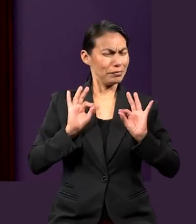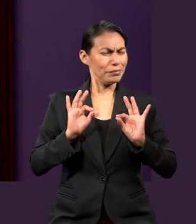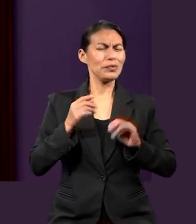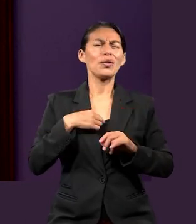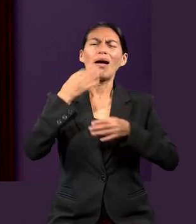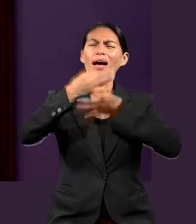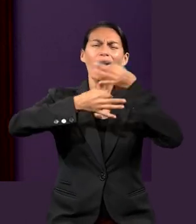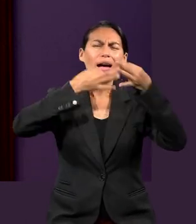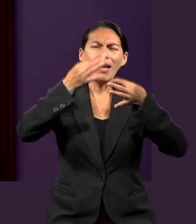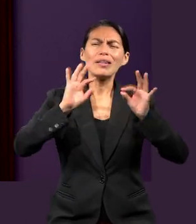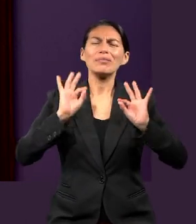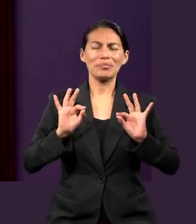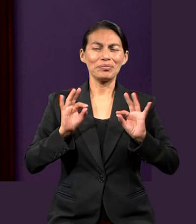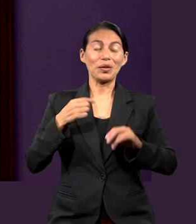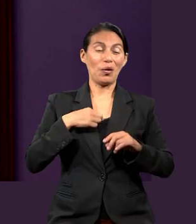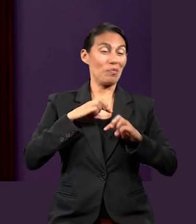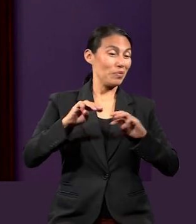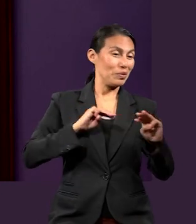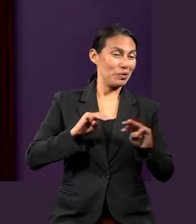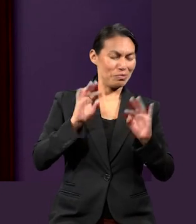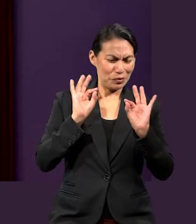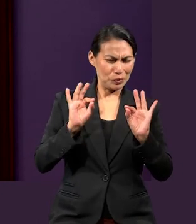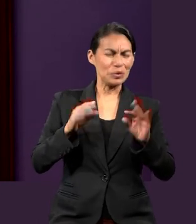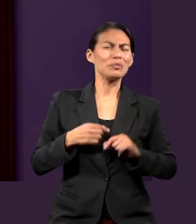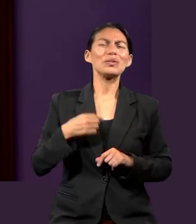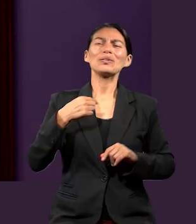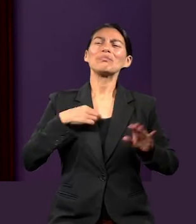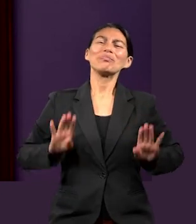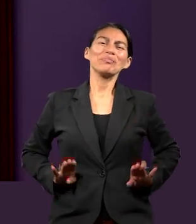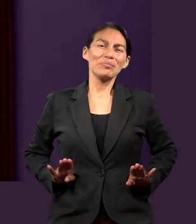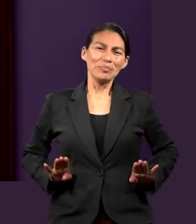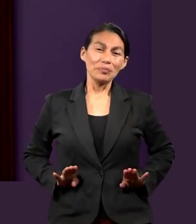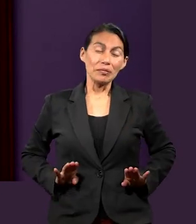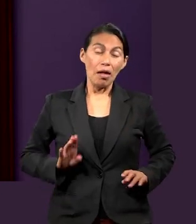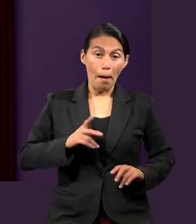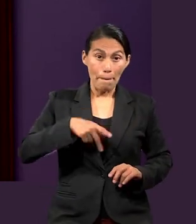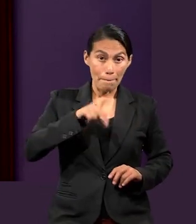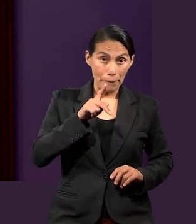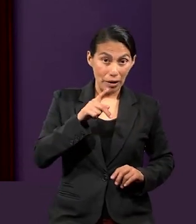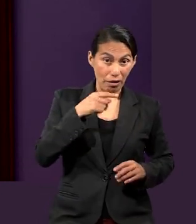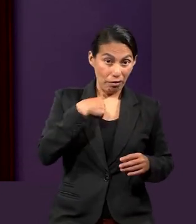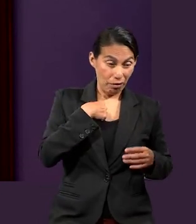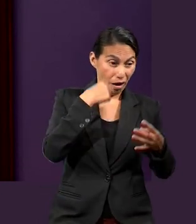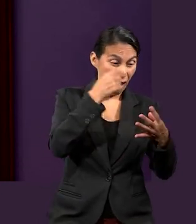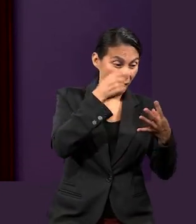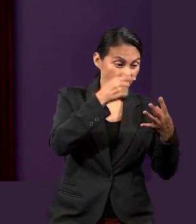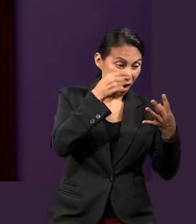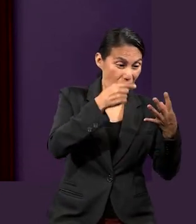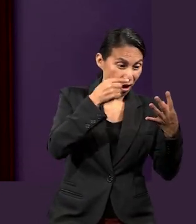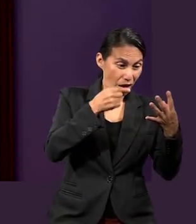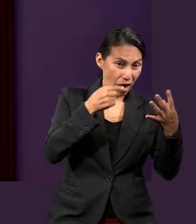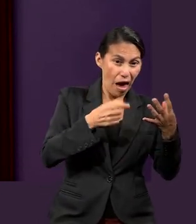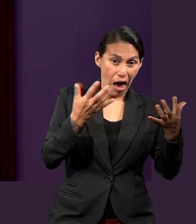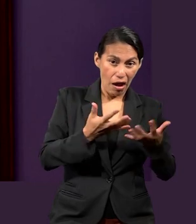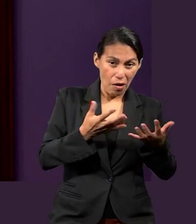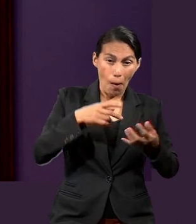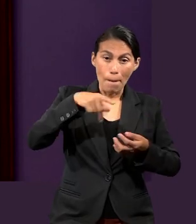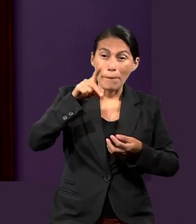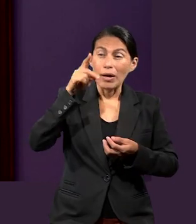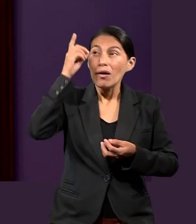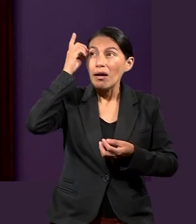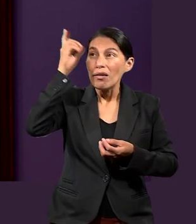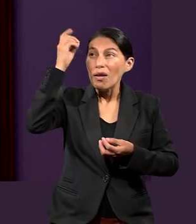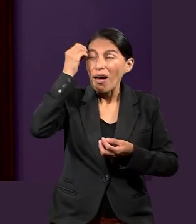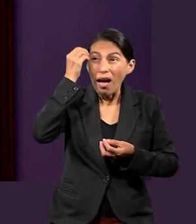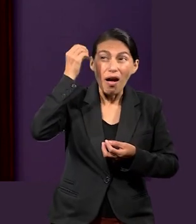predico muy bien, yo hago obra misionera de forma excelente, pero si nosotros olvidamos quién es